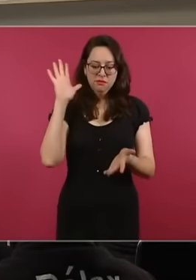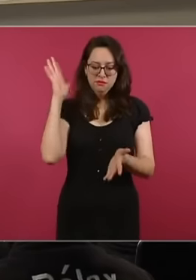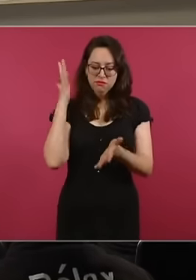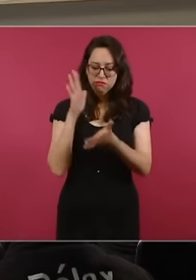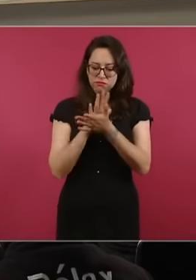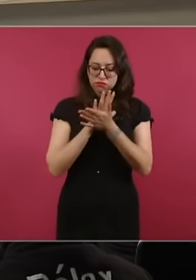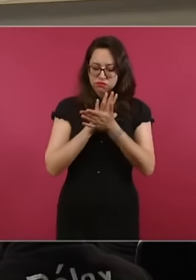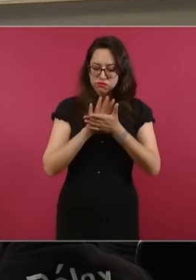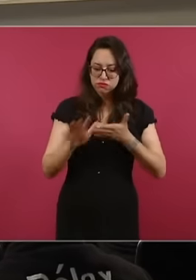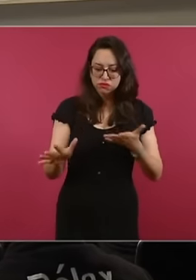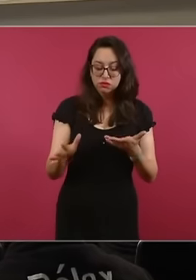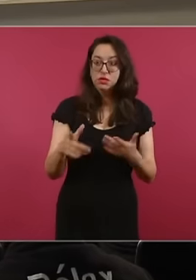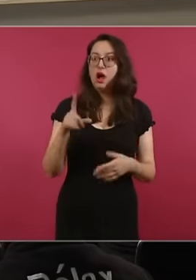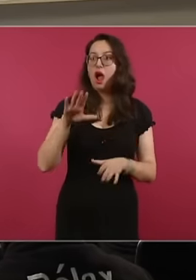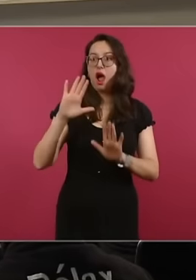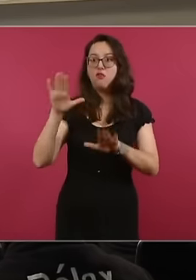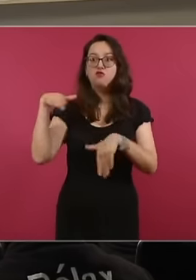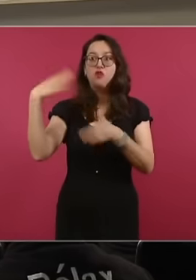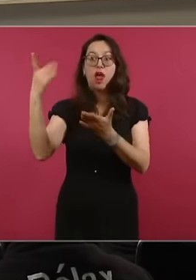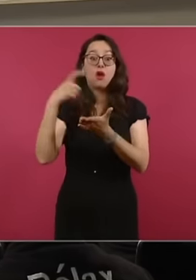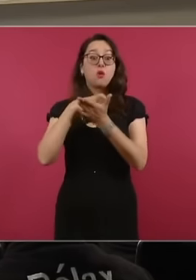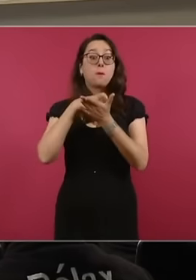Ah, sí, ponla.